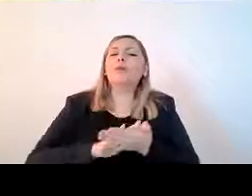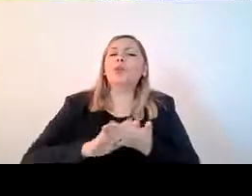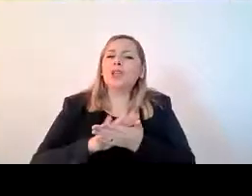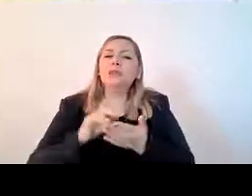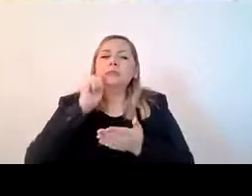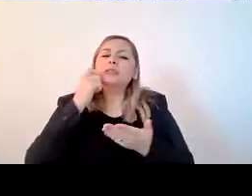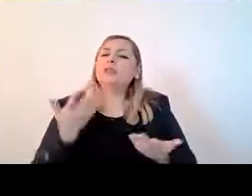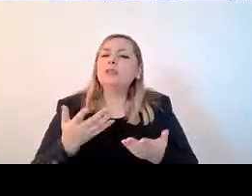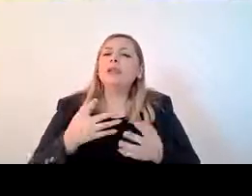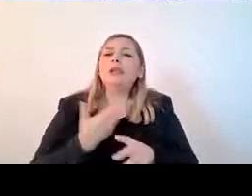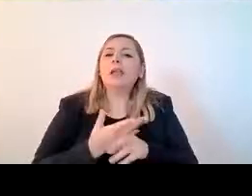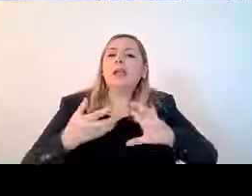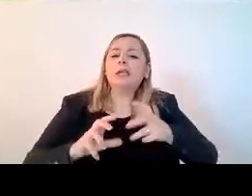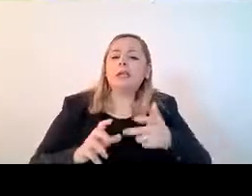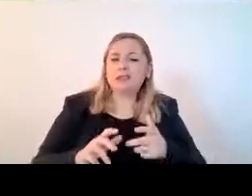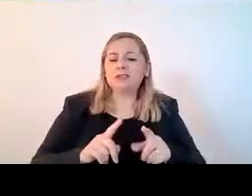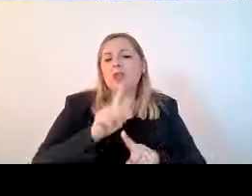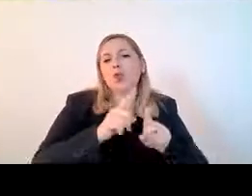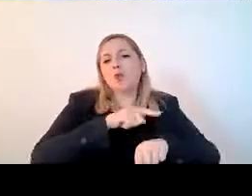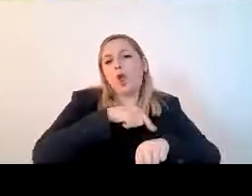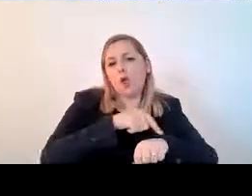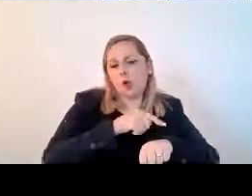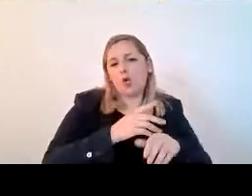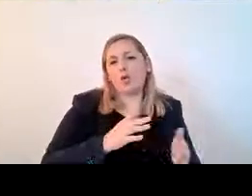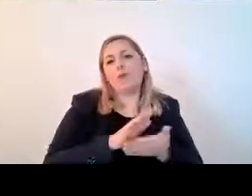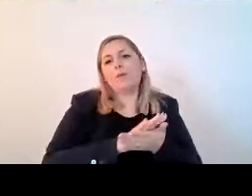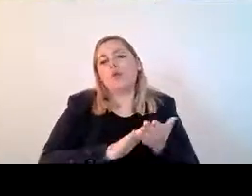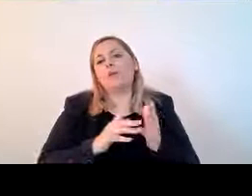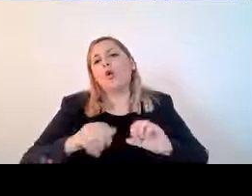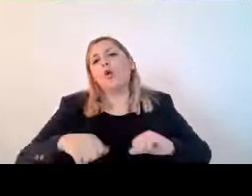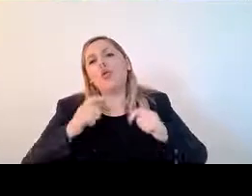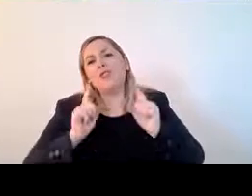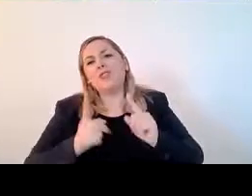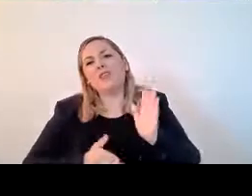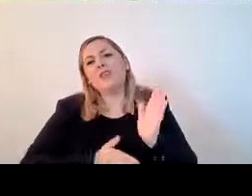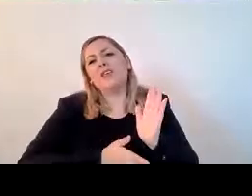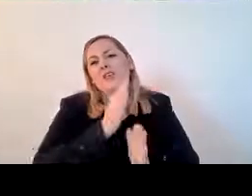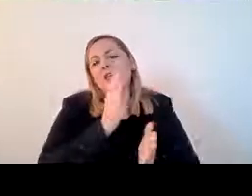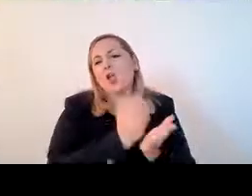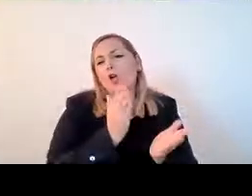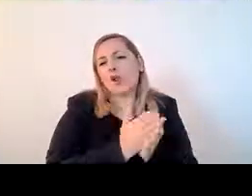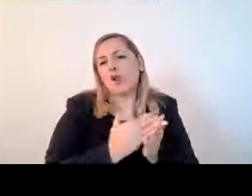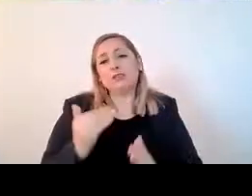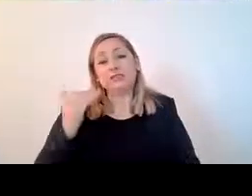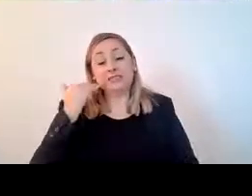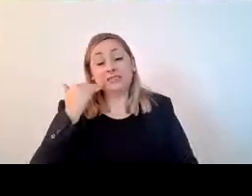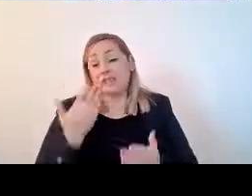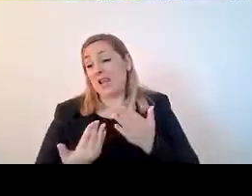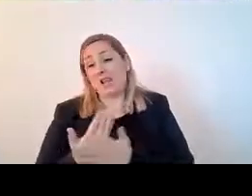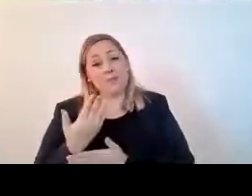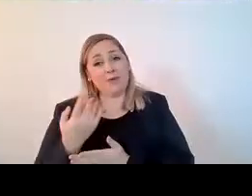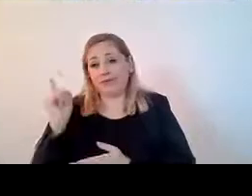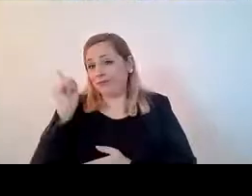día, cuando el joven tiene que irse al colegio. Las mañanas eran